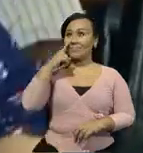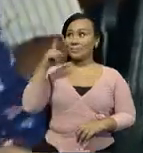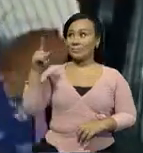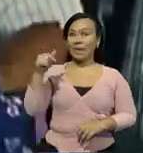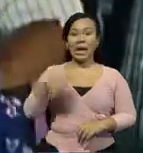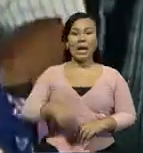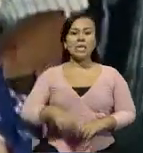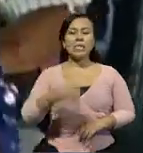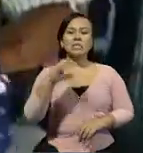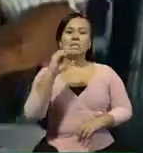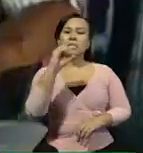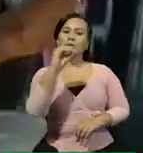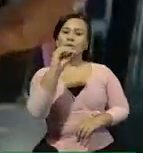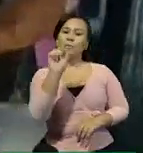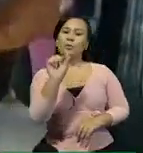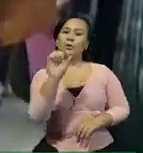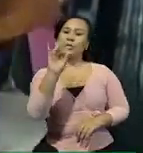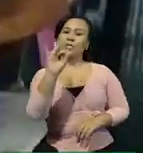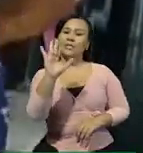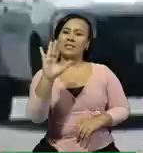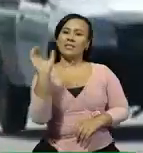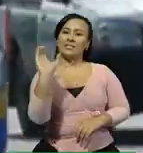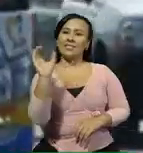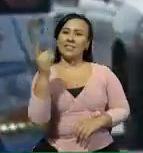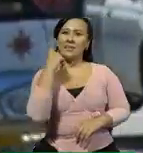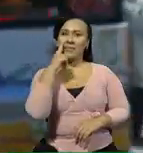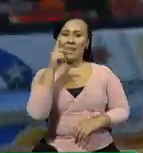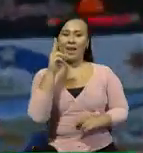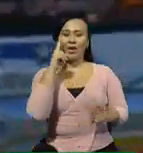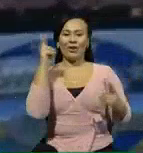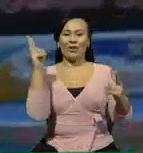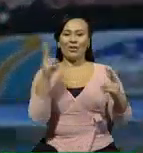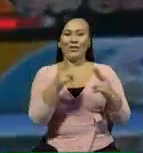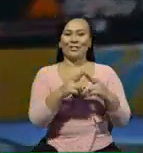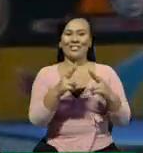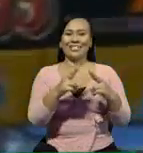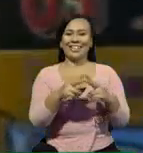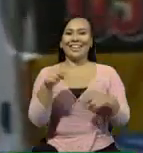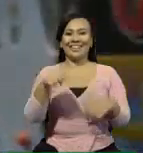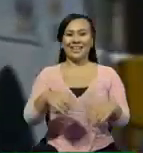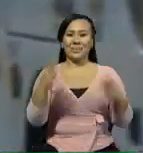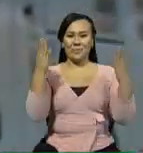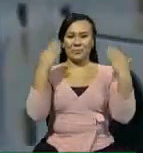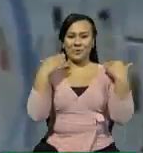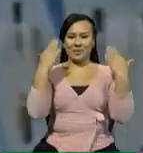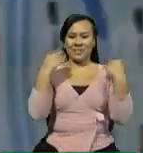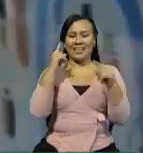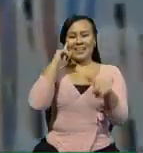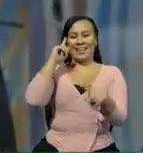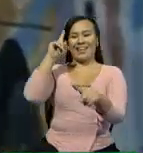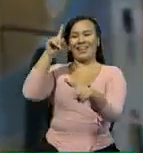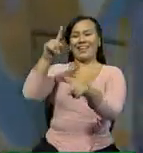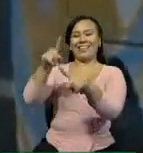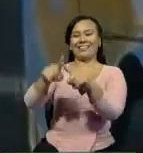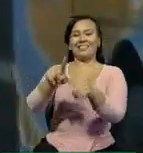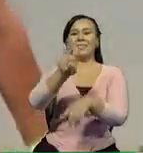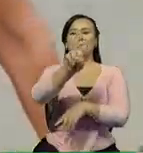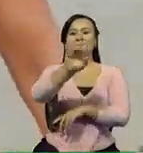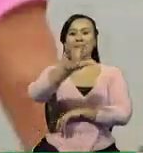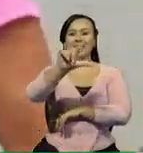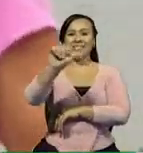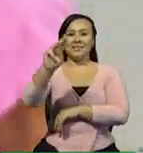$2.85 el pasaje y nos vamos a broncear el cuerpo. Desde Guayaquil, rumbo a General Villamil